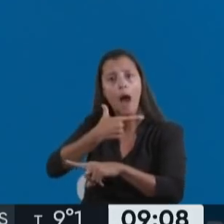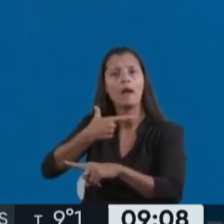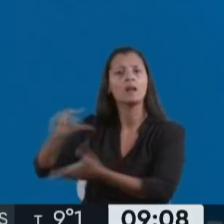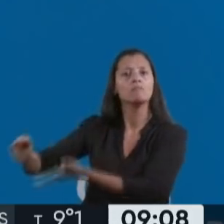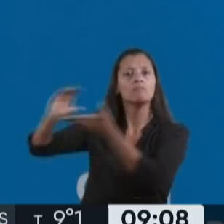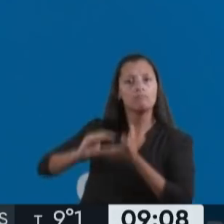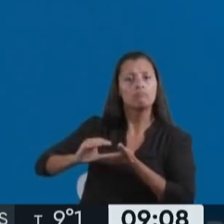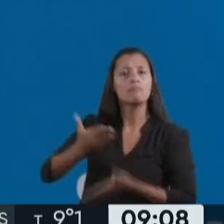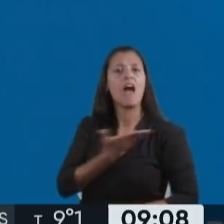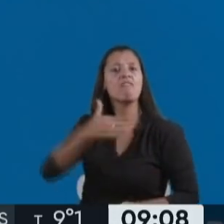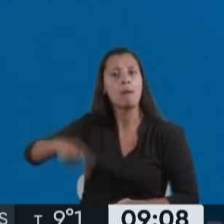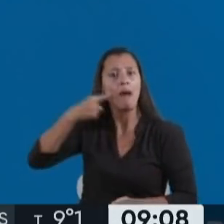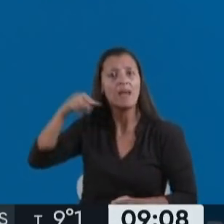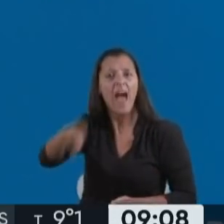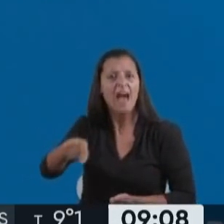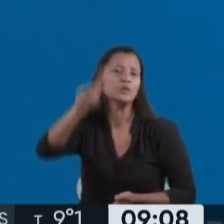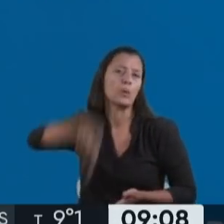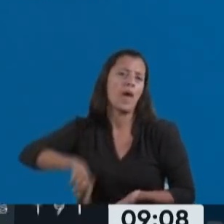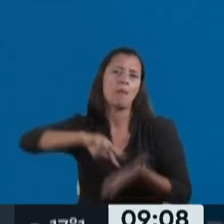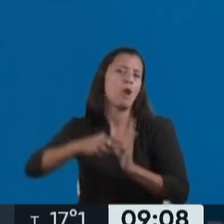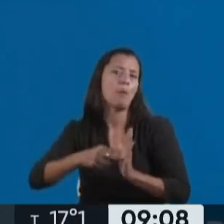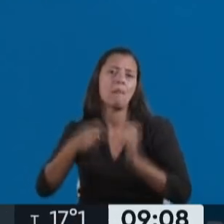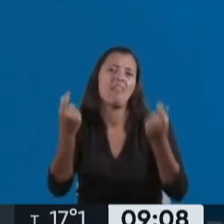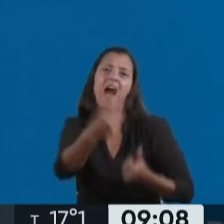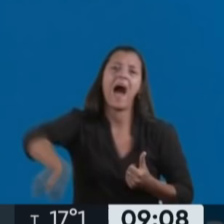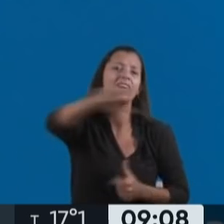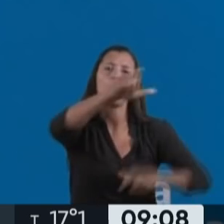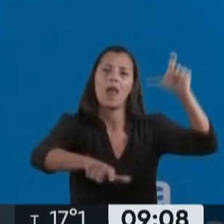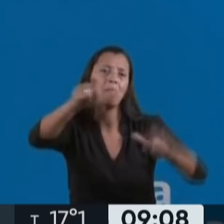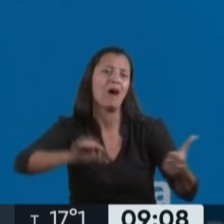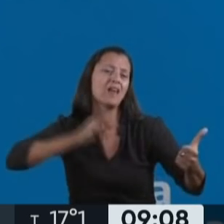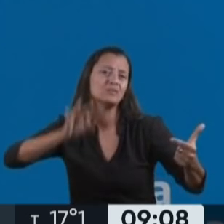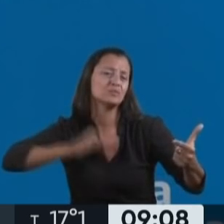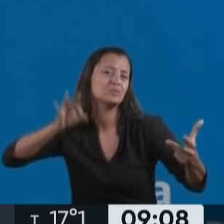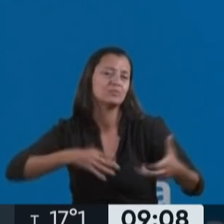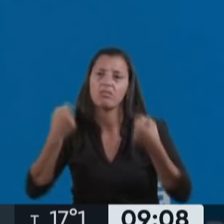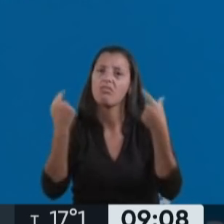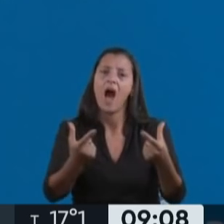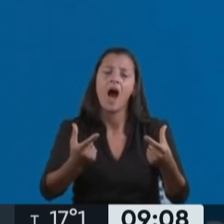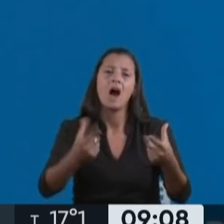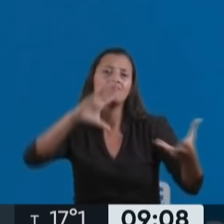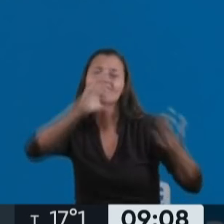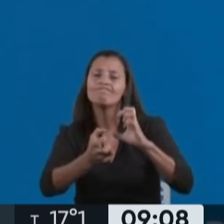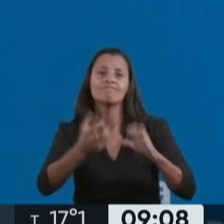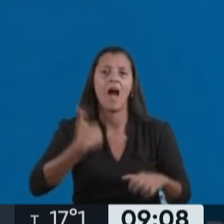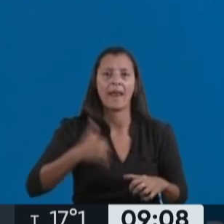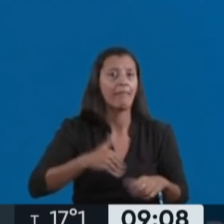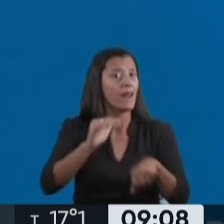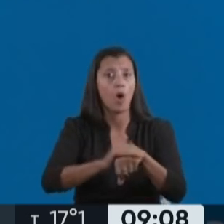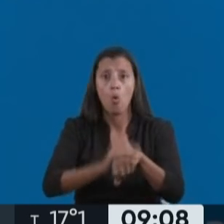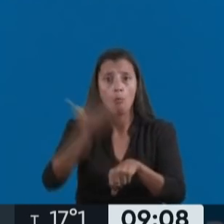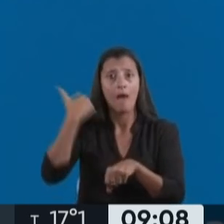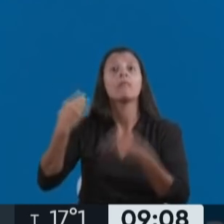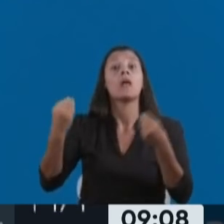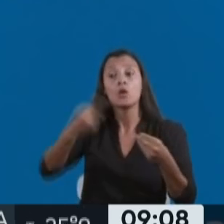Monetario Internacional, que es un problema para la Argentina, que va a ser un problema por muchos años para la Argentina, que es un problema que hemos heredado, pero del